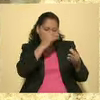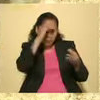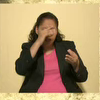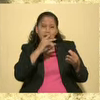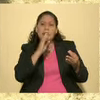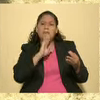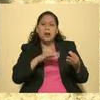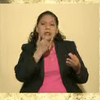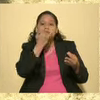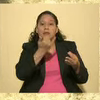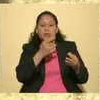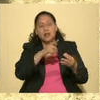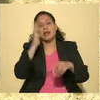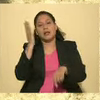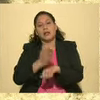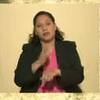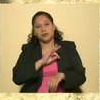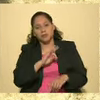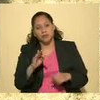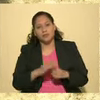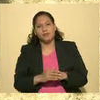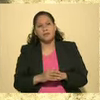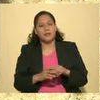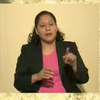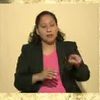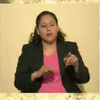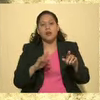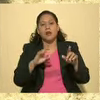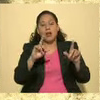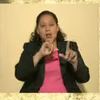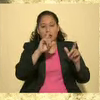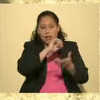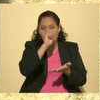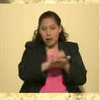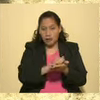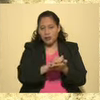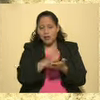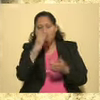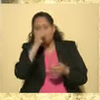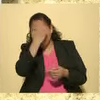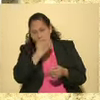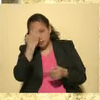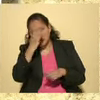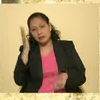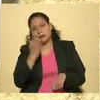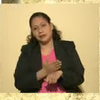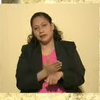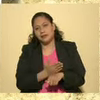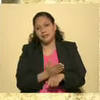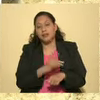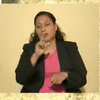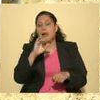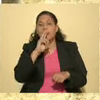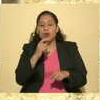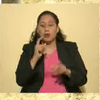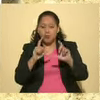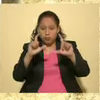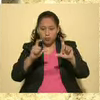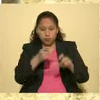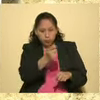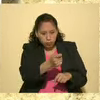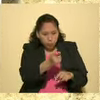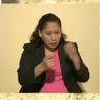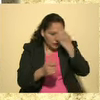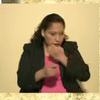número de una manera equivocada, y por eso podía dar al traste con un acta o con una verificación. Entonces, a raíz, correcto, de que entra el INVEA Móvil, vamos a empezar a hacer